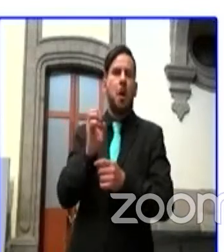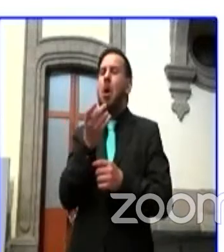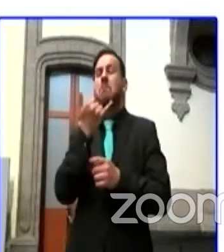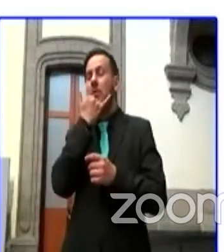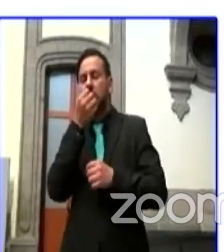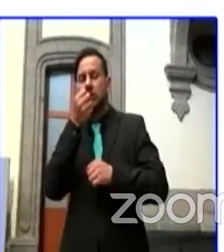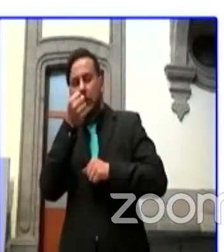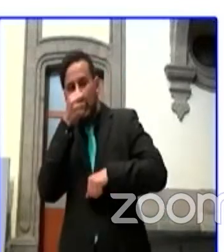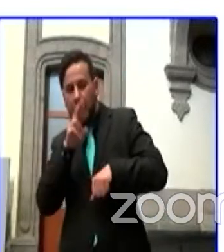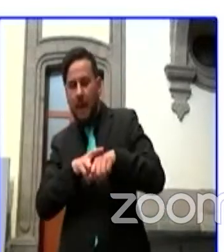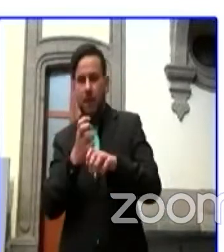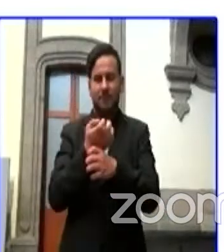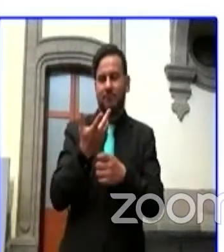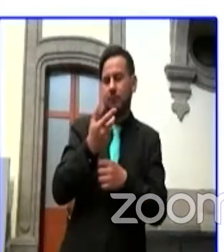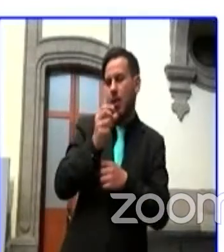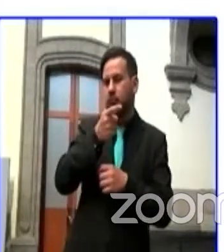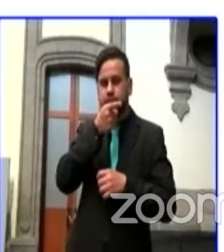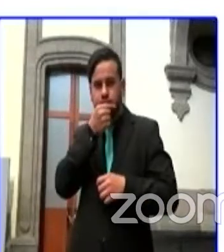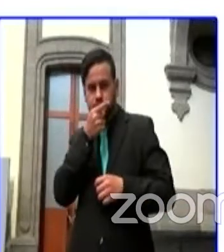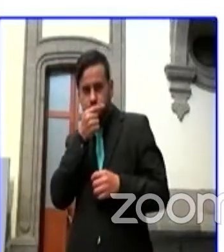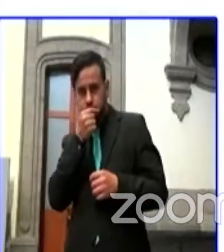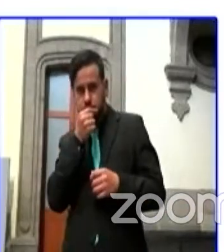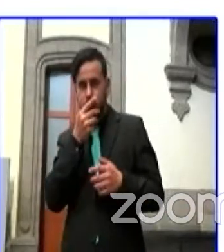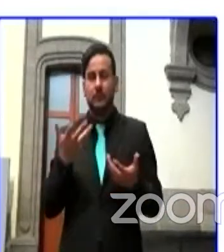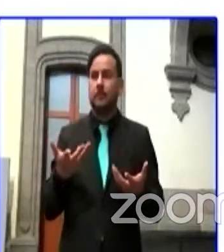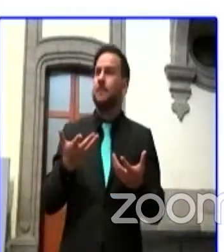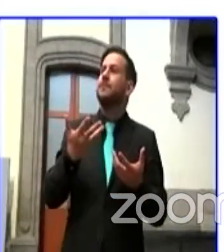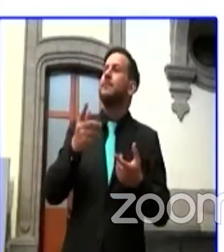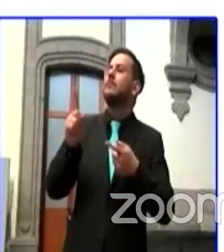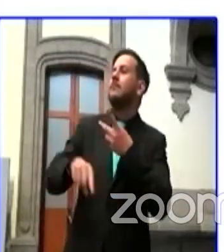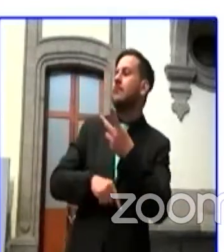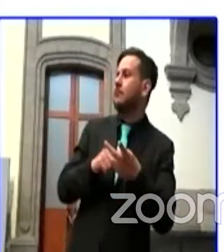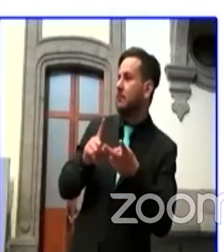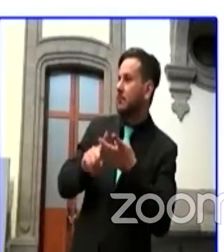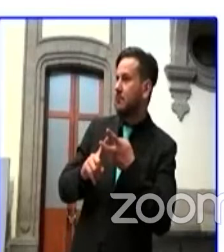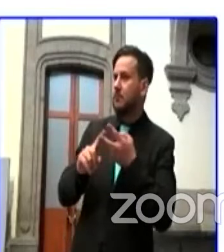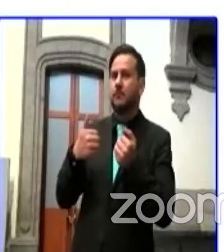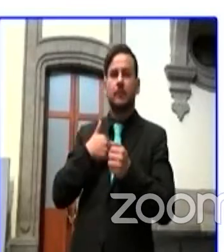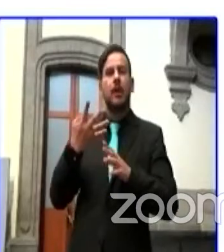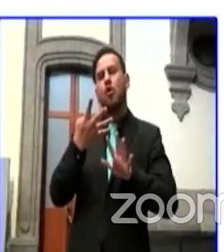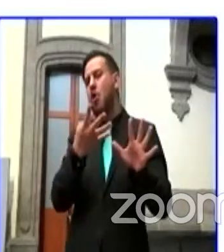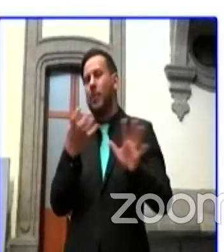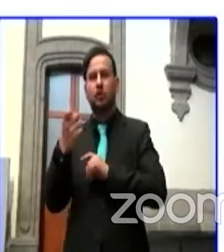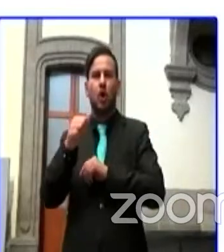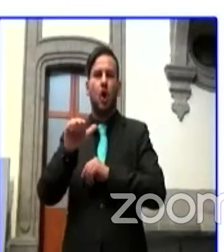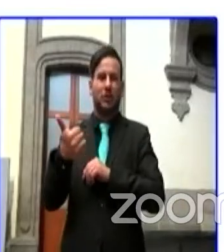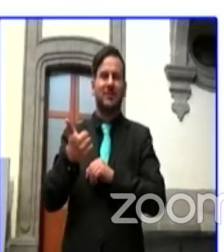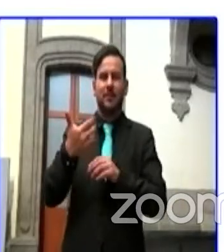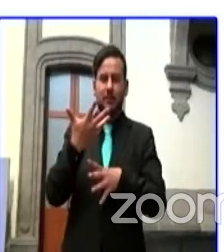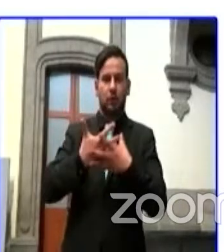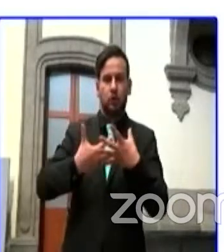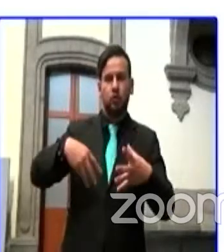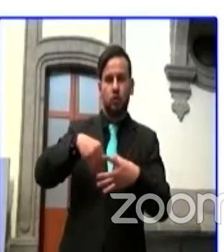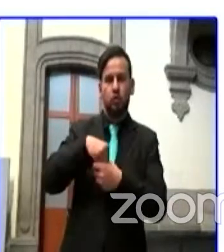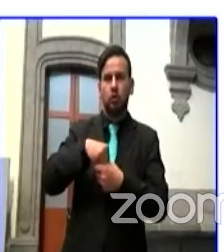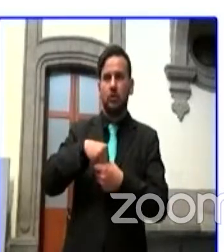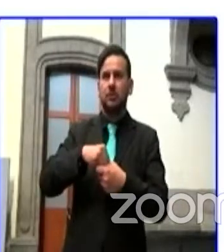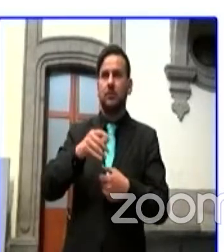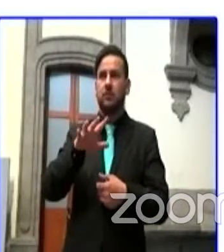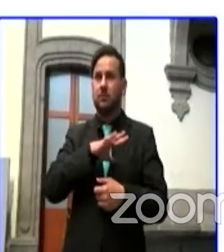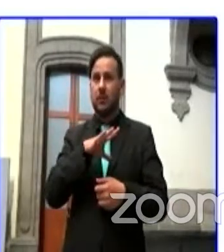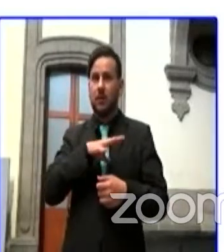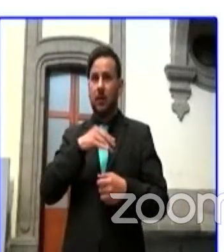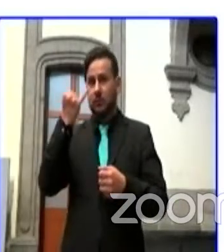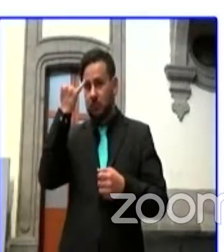y trabajamos maravillosamente con ellos. Hoy, por ejemplo, tenemos el 911 inclusivo, resultado de esta